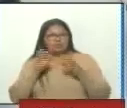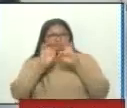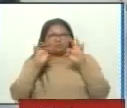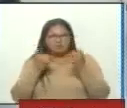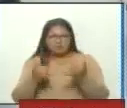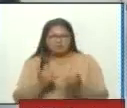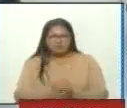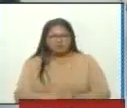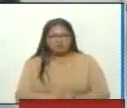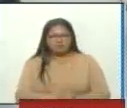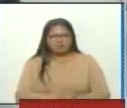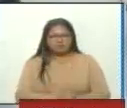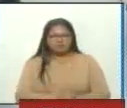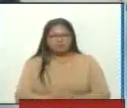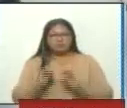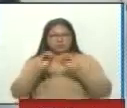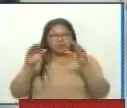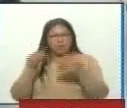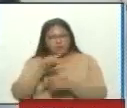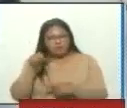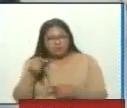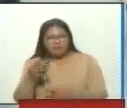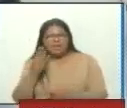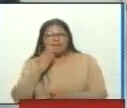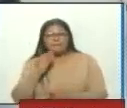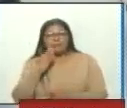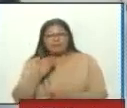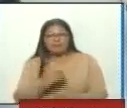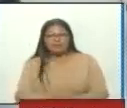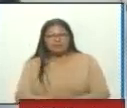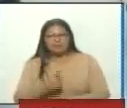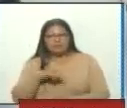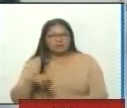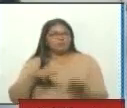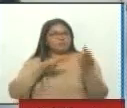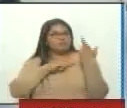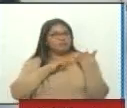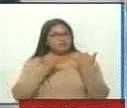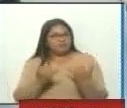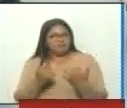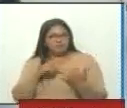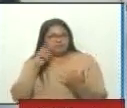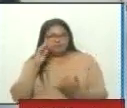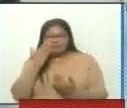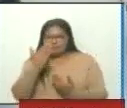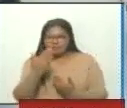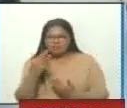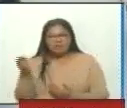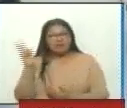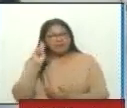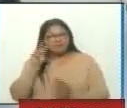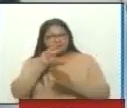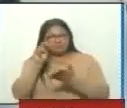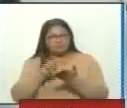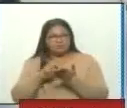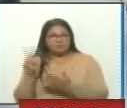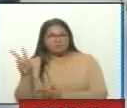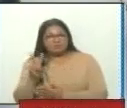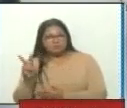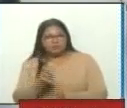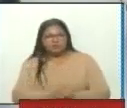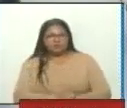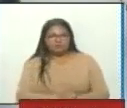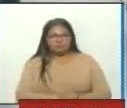le consultamos a usted desde la experiencia, además, y la responsabilidad que tuvo frente a Radio Nacional de Venezuela, además,